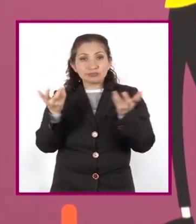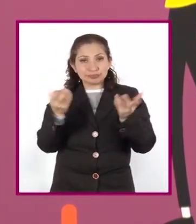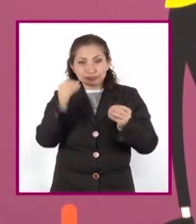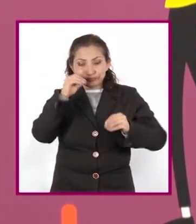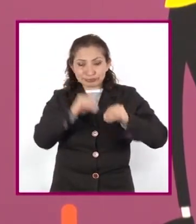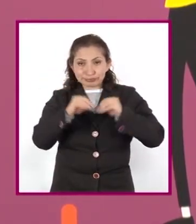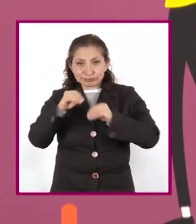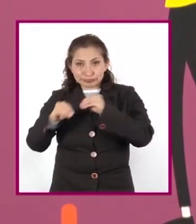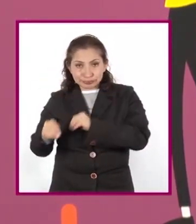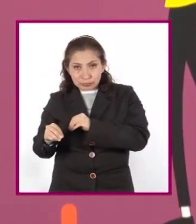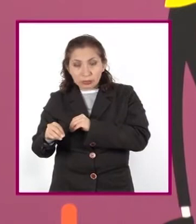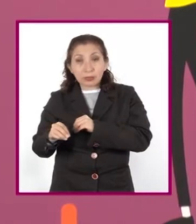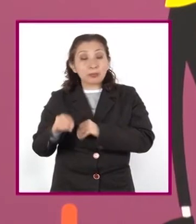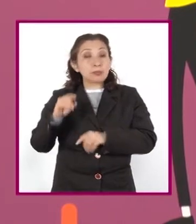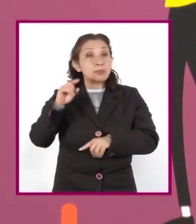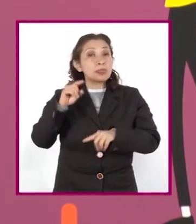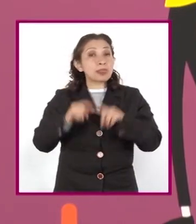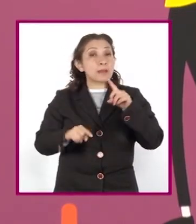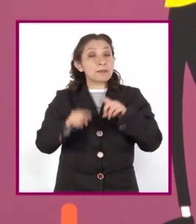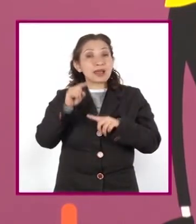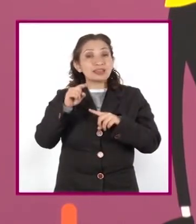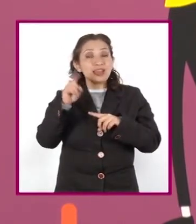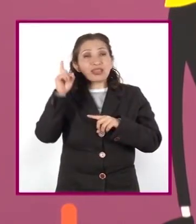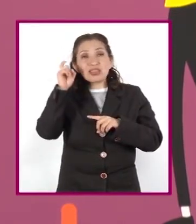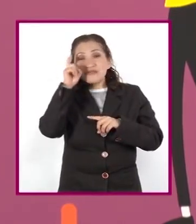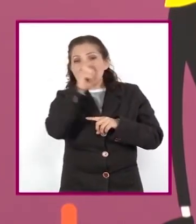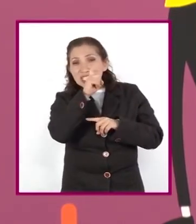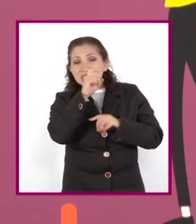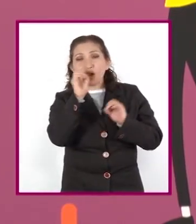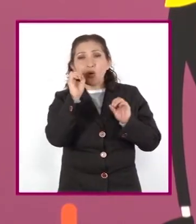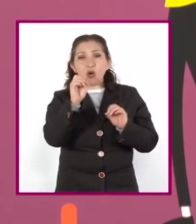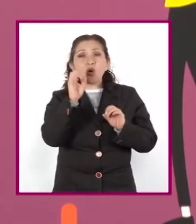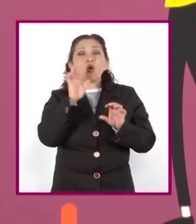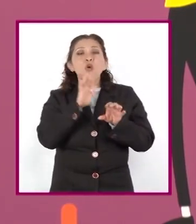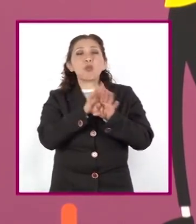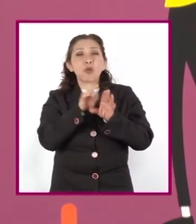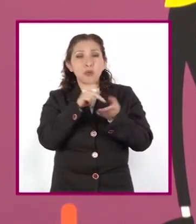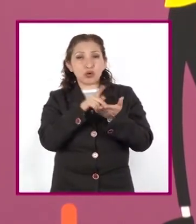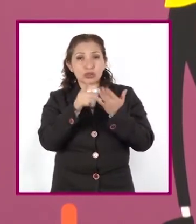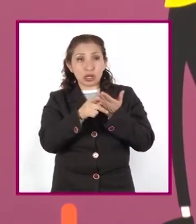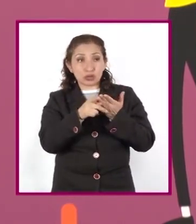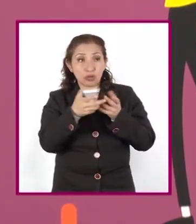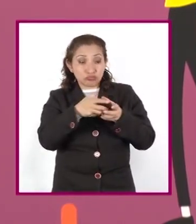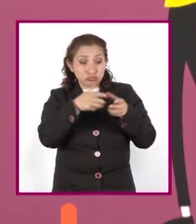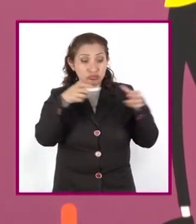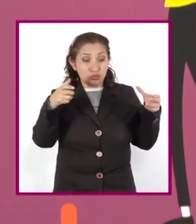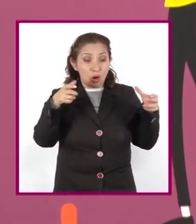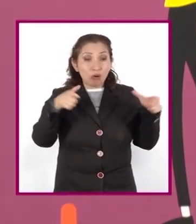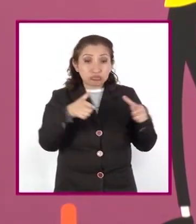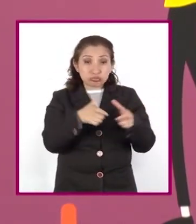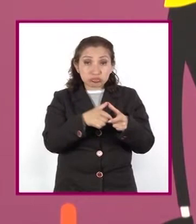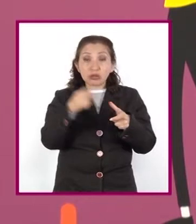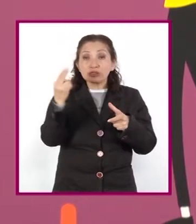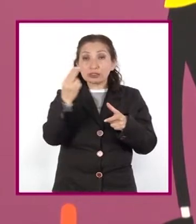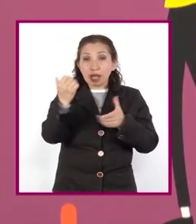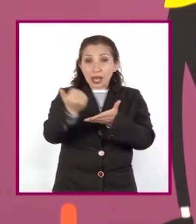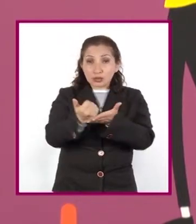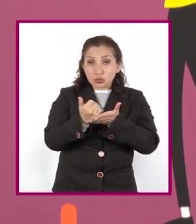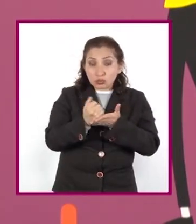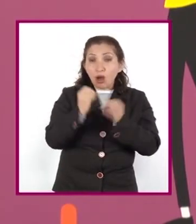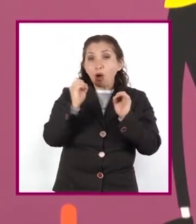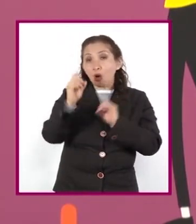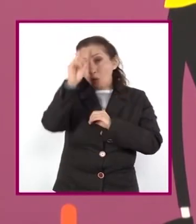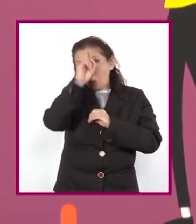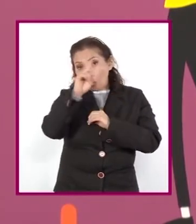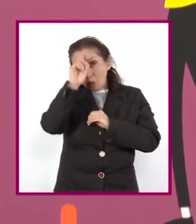otros casos, dependiendo de la complejidad o el alcance, requerirán de la participación y apoyo y asesoramiento